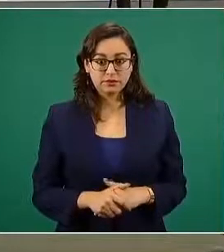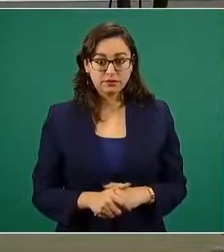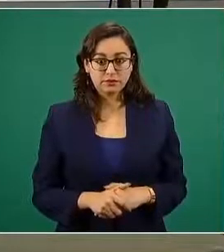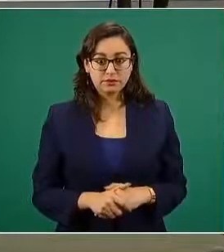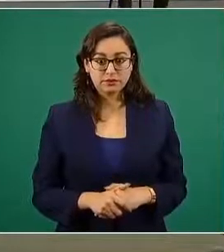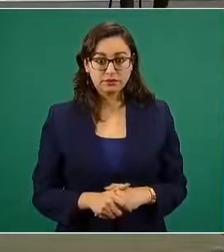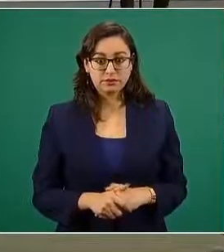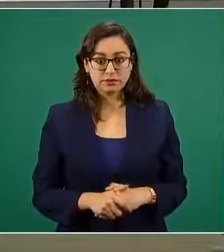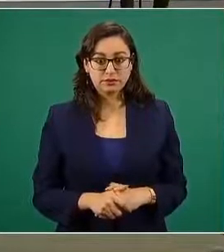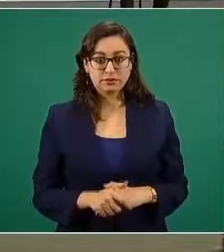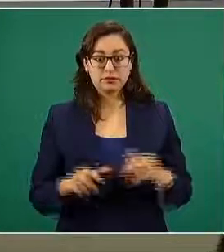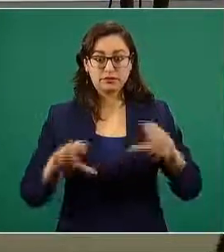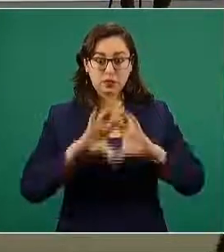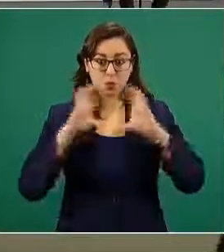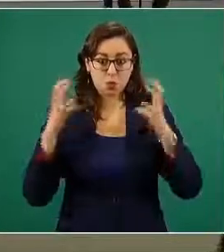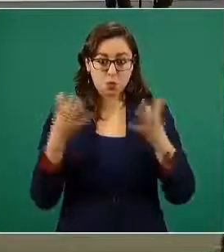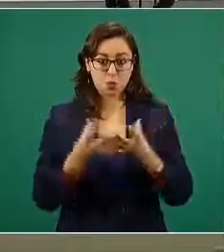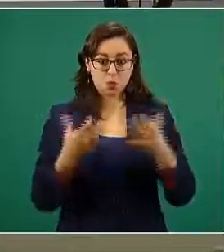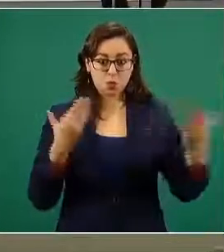¿Cómo estamos en el mundo? A ver.